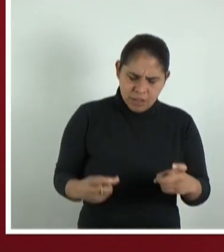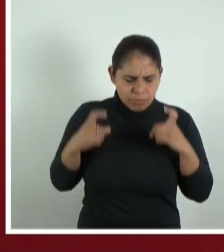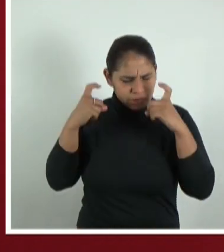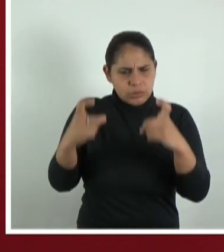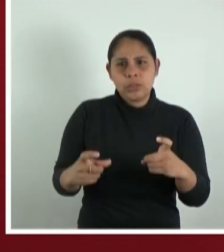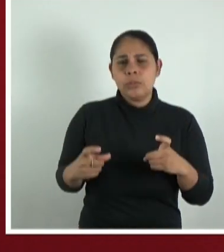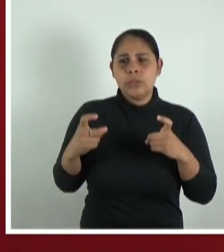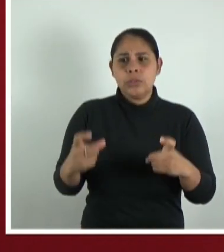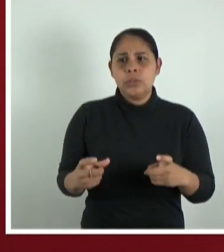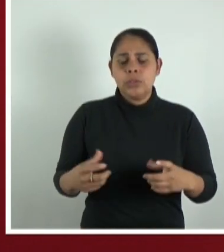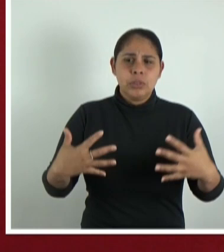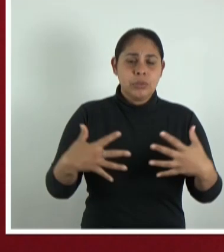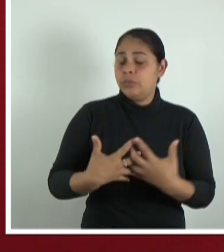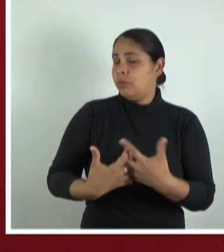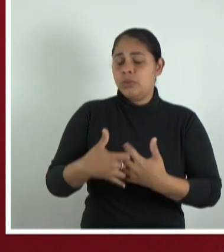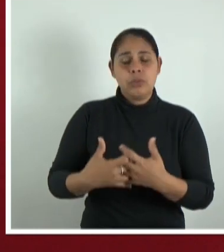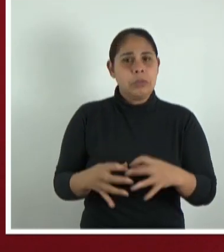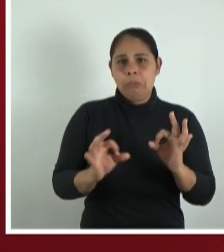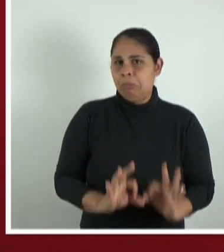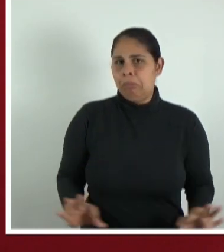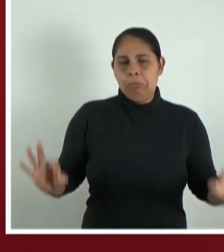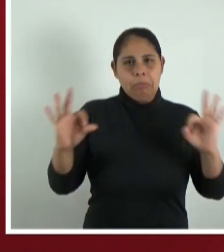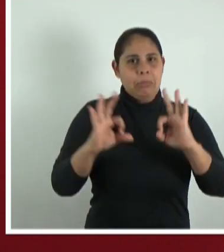Y sabes, querido oyente,